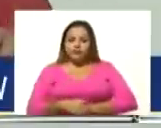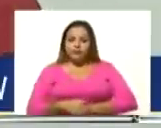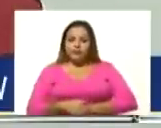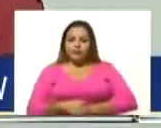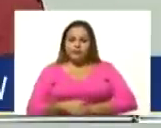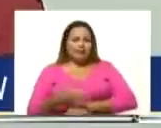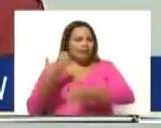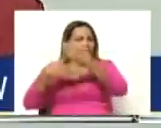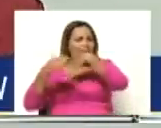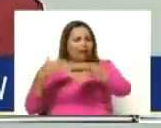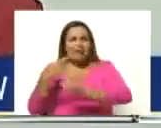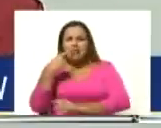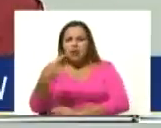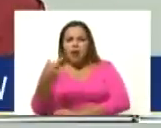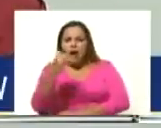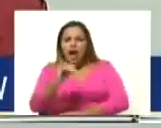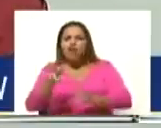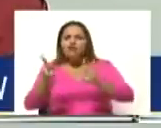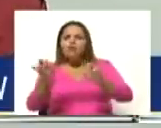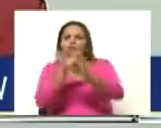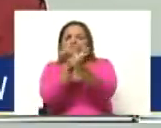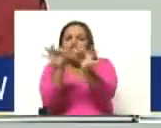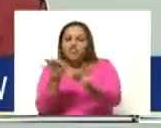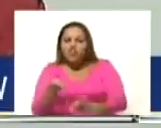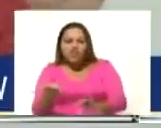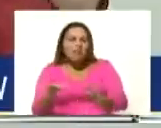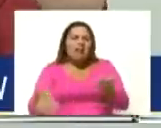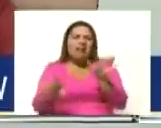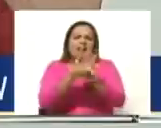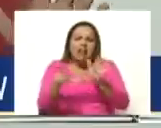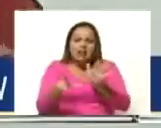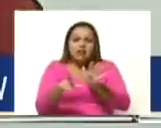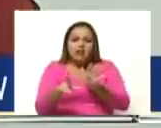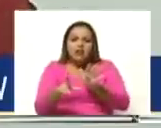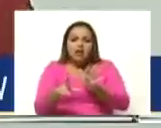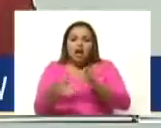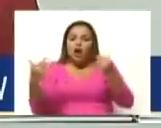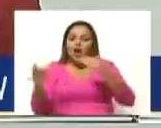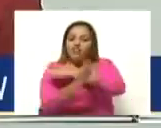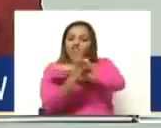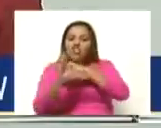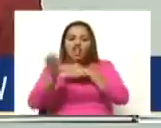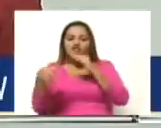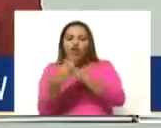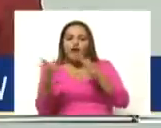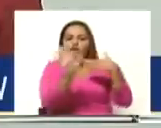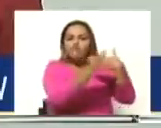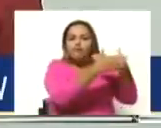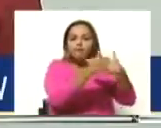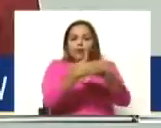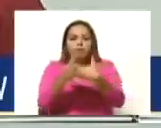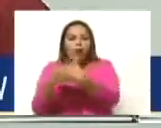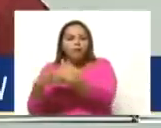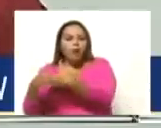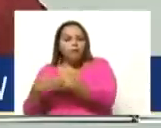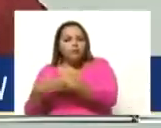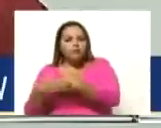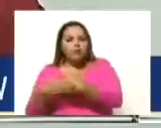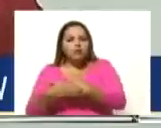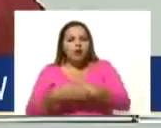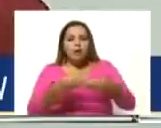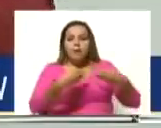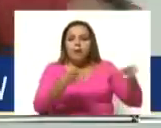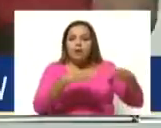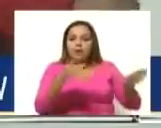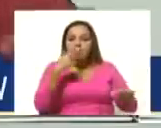dijo, que iba a aplicar un nuevo método, qué sé yo, de repente todas las fronteras se cerraron. Panamá anunció